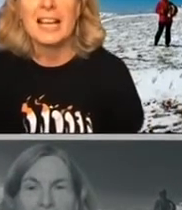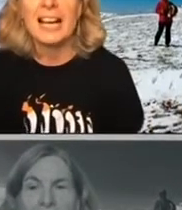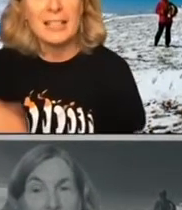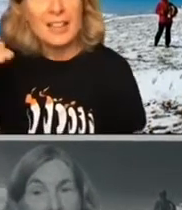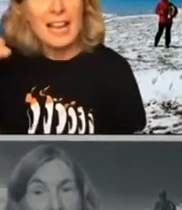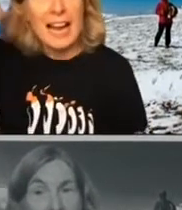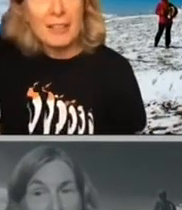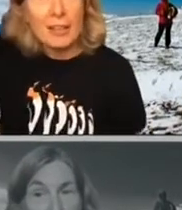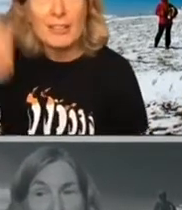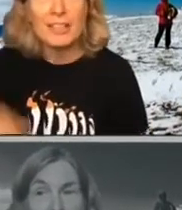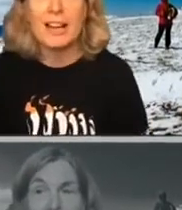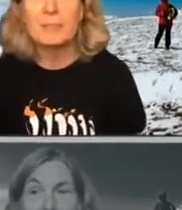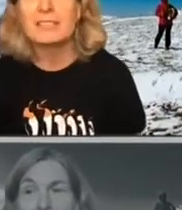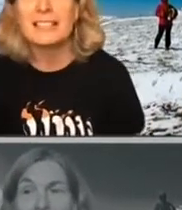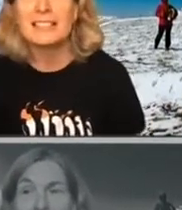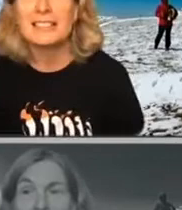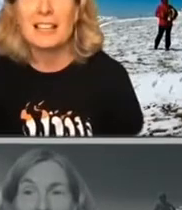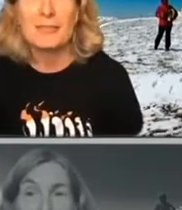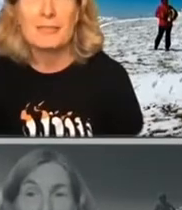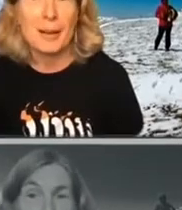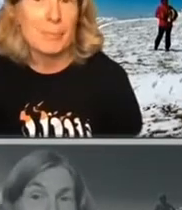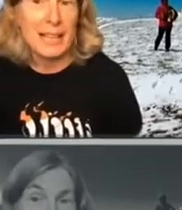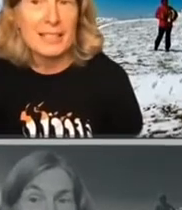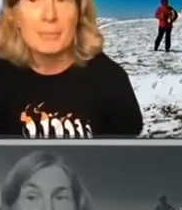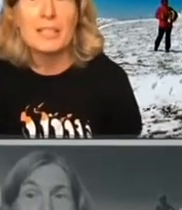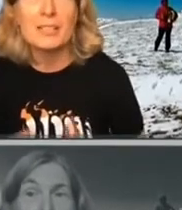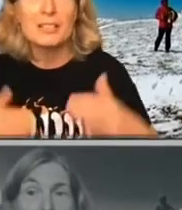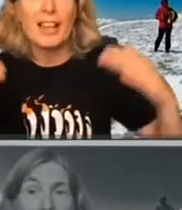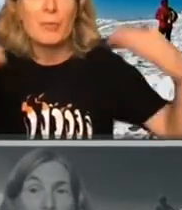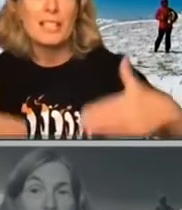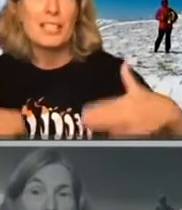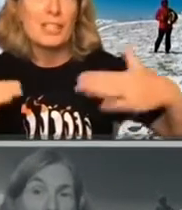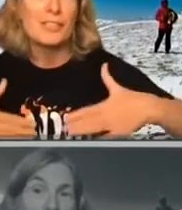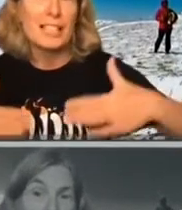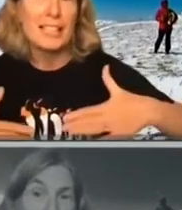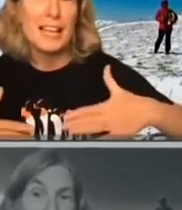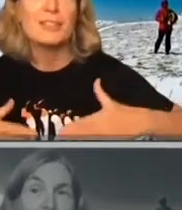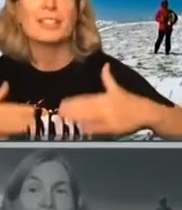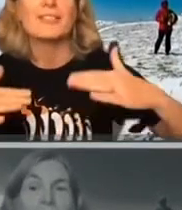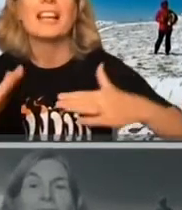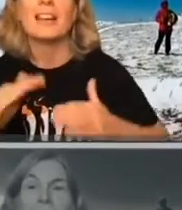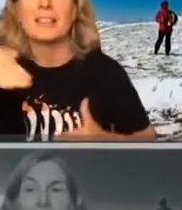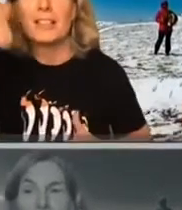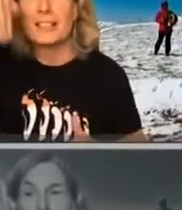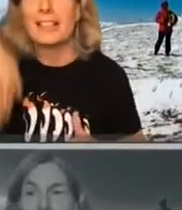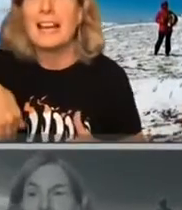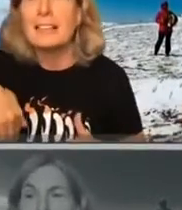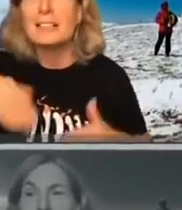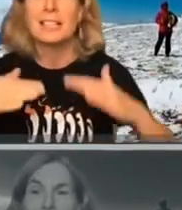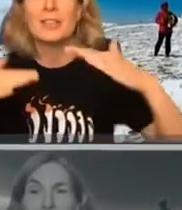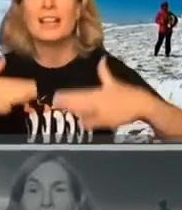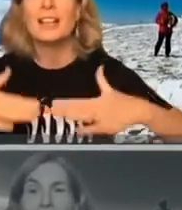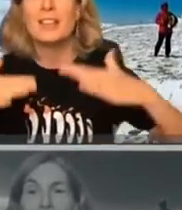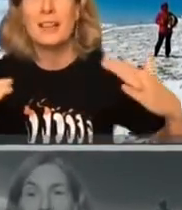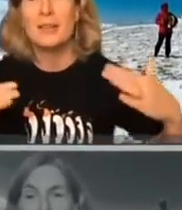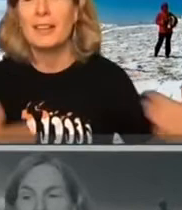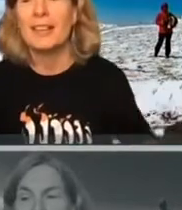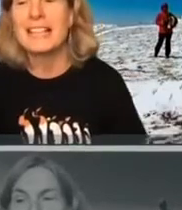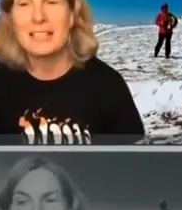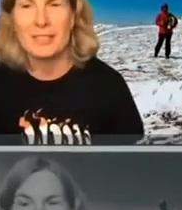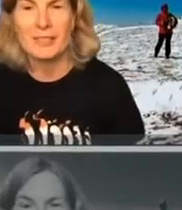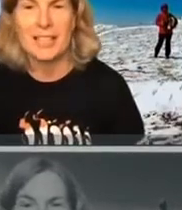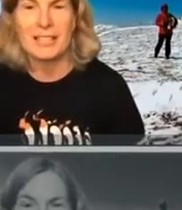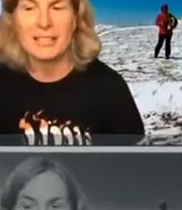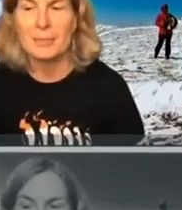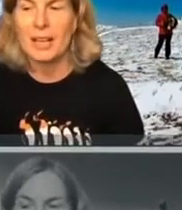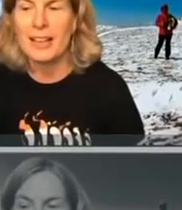sur, y si la flecha baja, entonces se ven afectados negativamente por ese viento. Pueden ver que hay ejemplos de esto